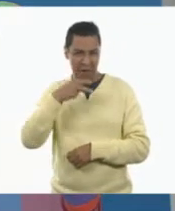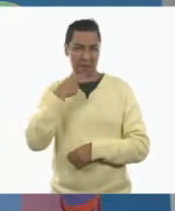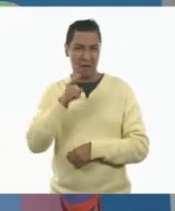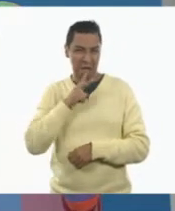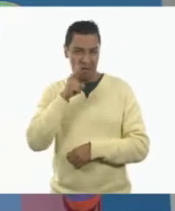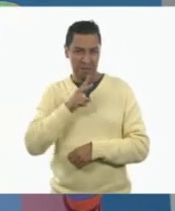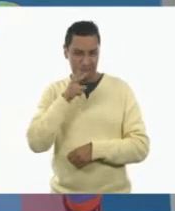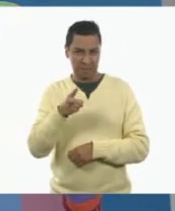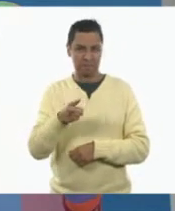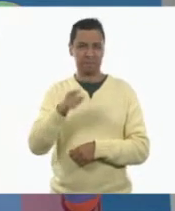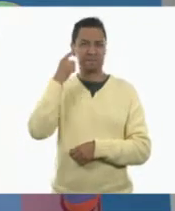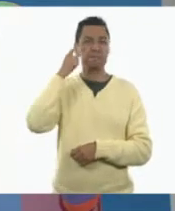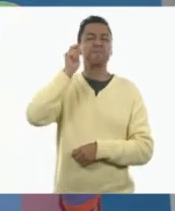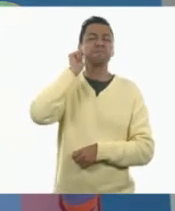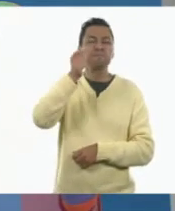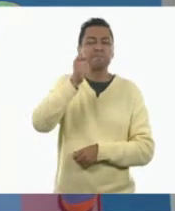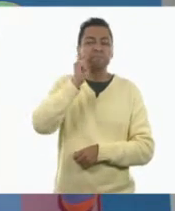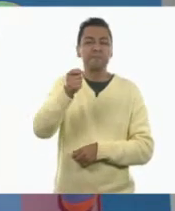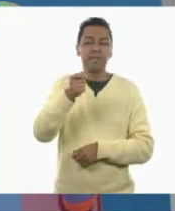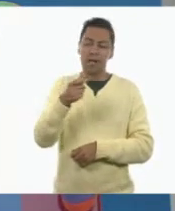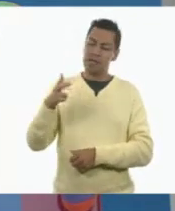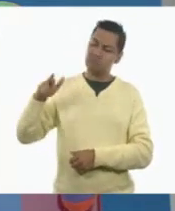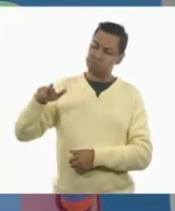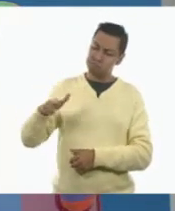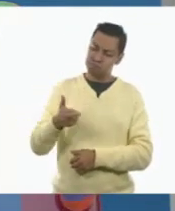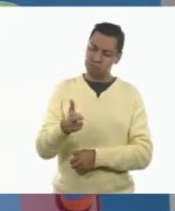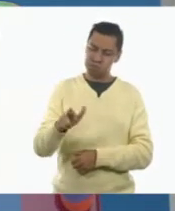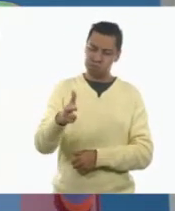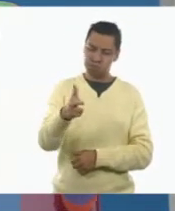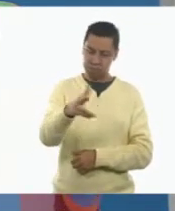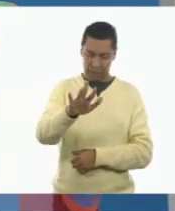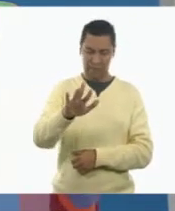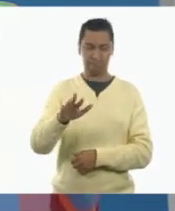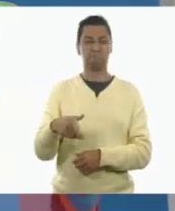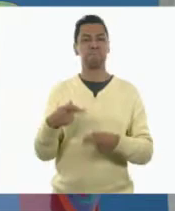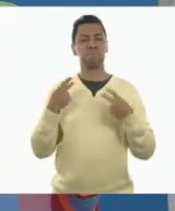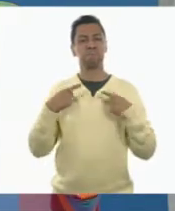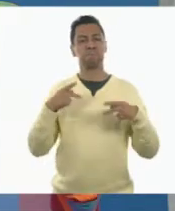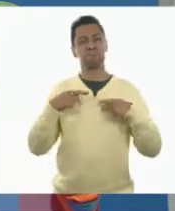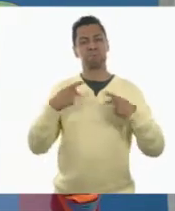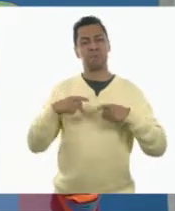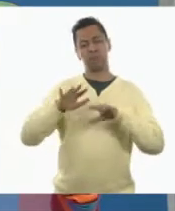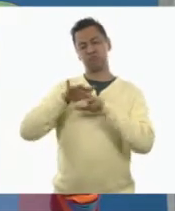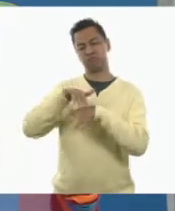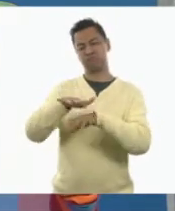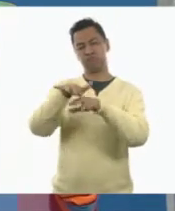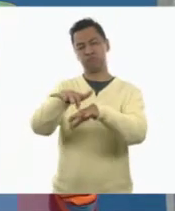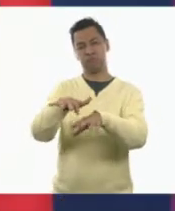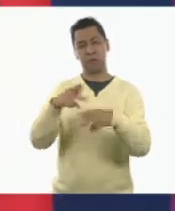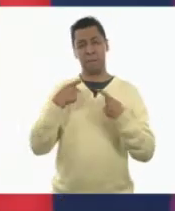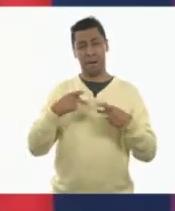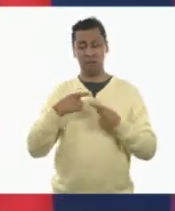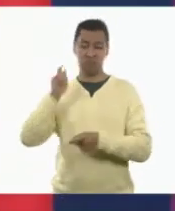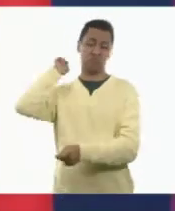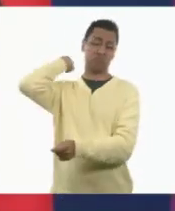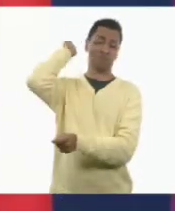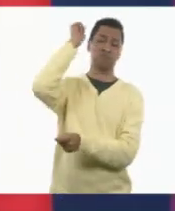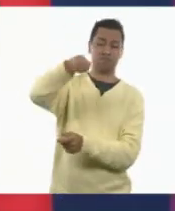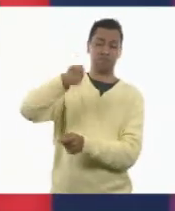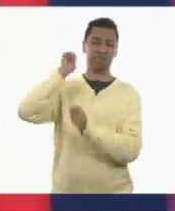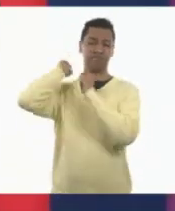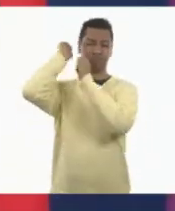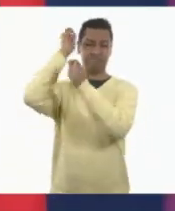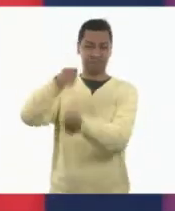Érase un remanso del río donde acudían los pescadores. La mandona del remanso era una trucha